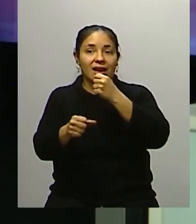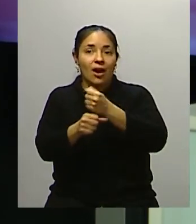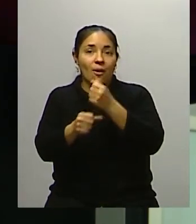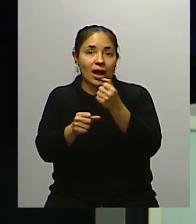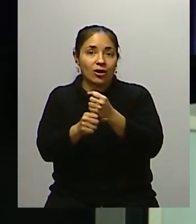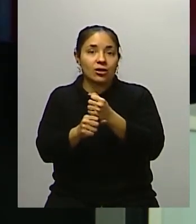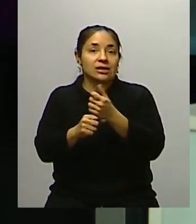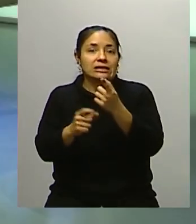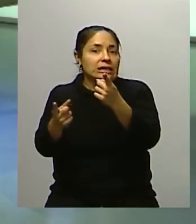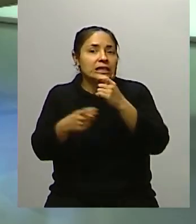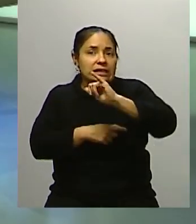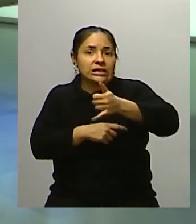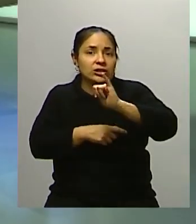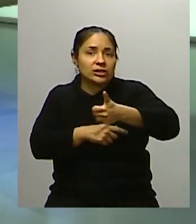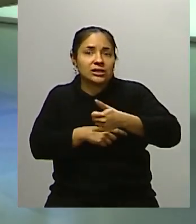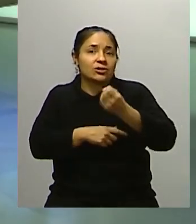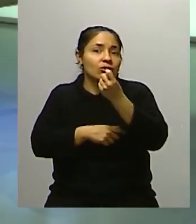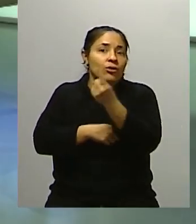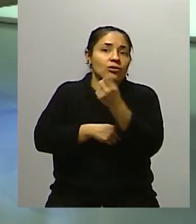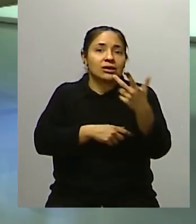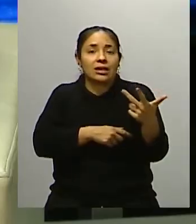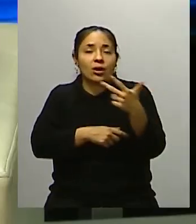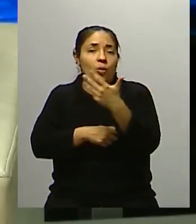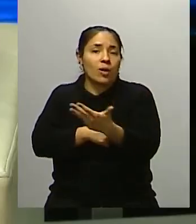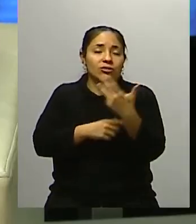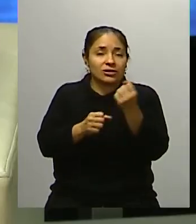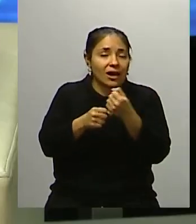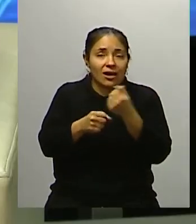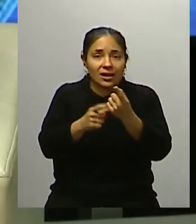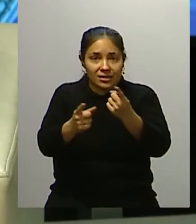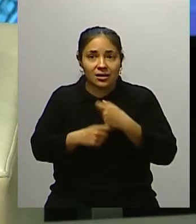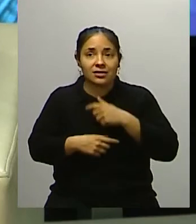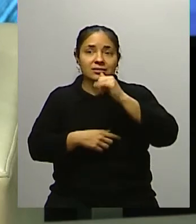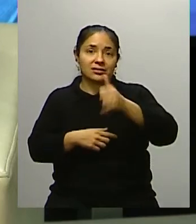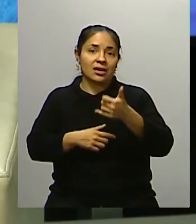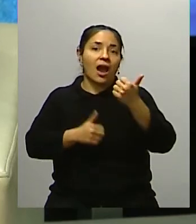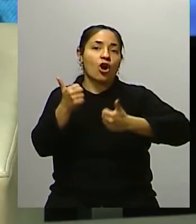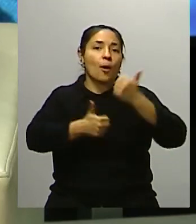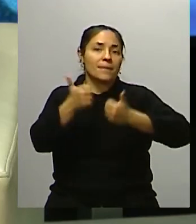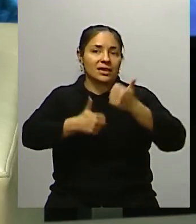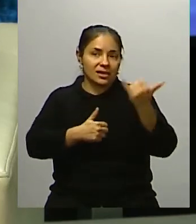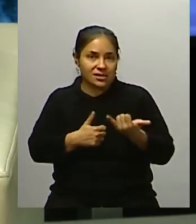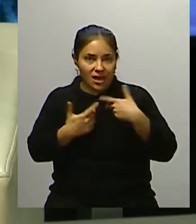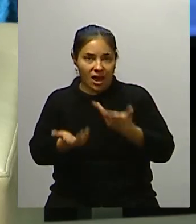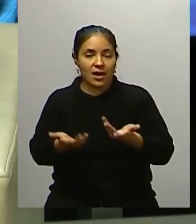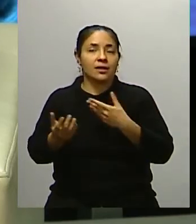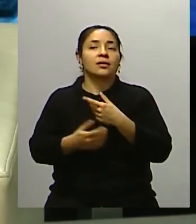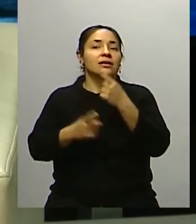tener ese trabajo. Exactamente. Se ha generado una competitividad en razón de la necesidad que hay. En razón de la necesidad,